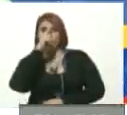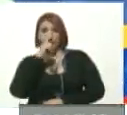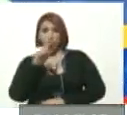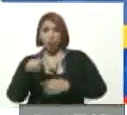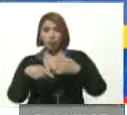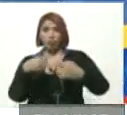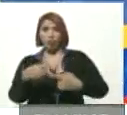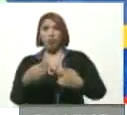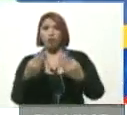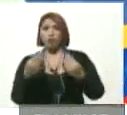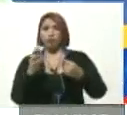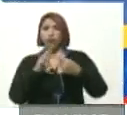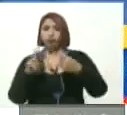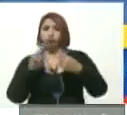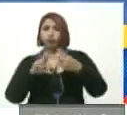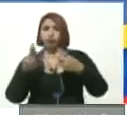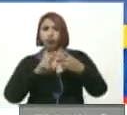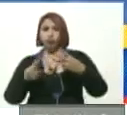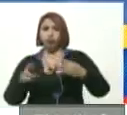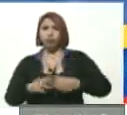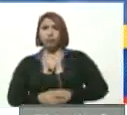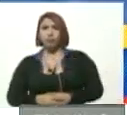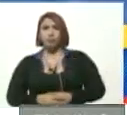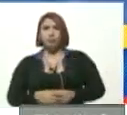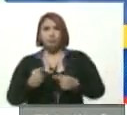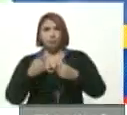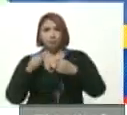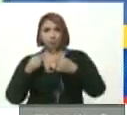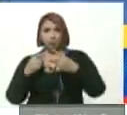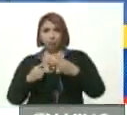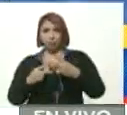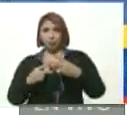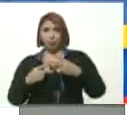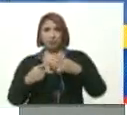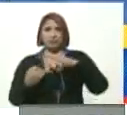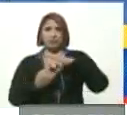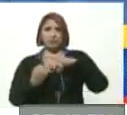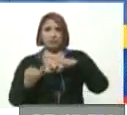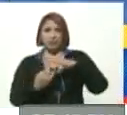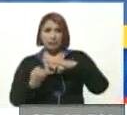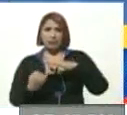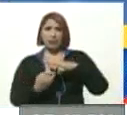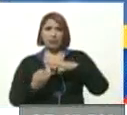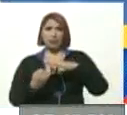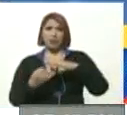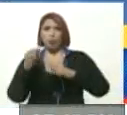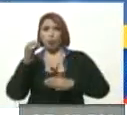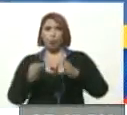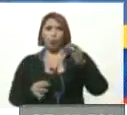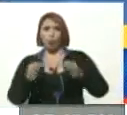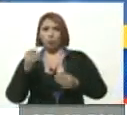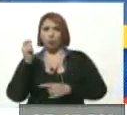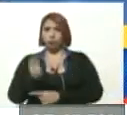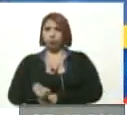de muchos recursos en las distintas instancias judiciales, tribunales, se